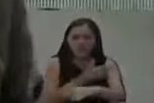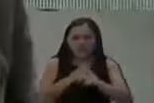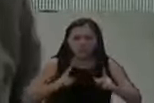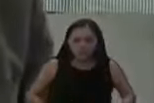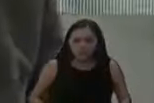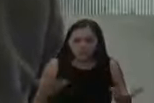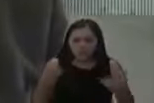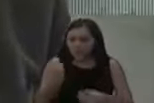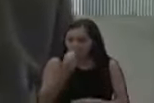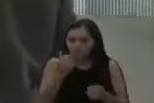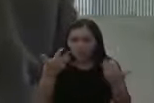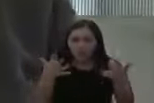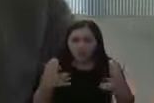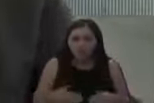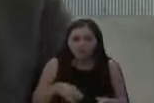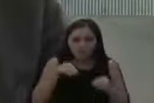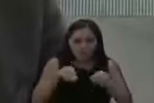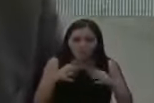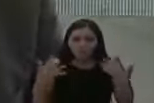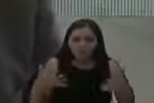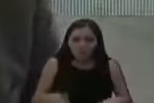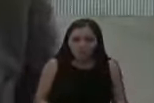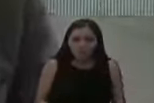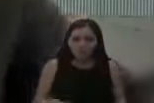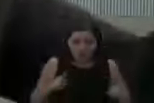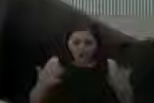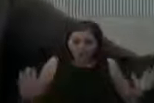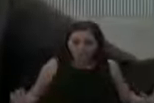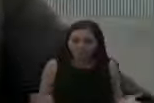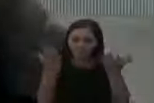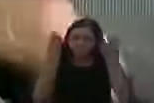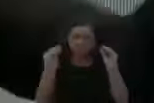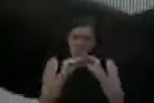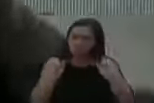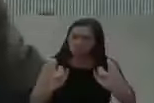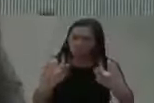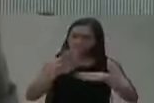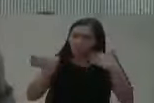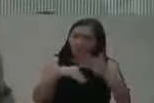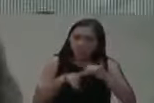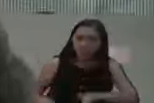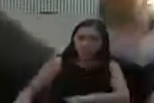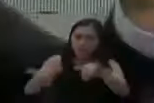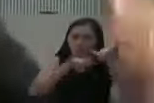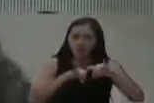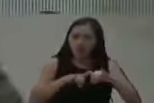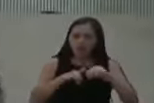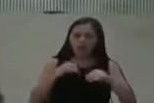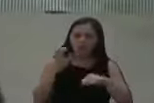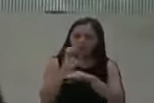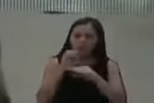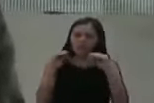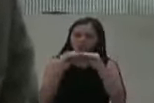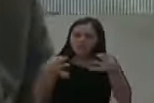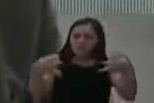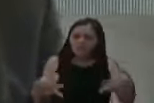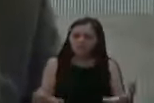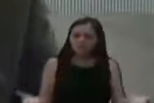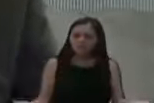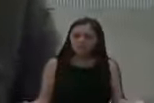buena nutrición etcétera eso es lo que buscamos oportunidades para todas y todos un país más justo